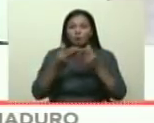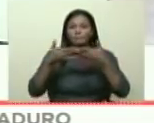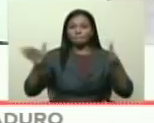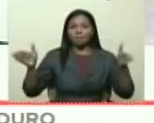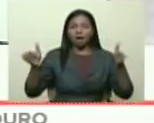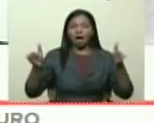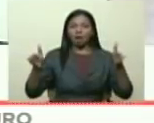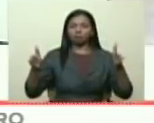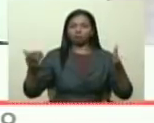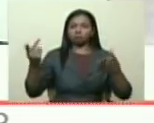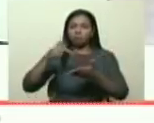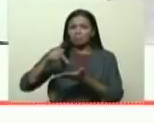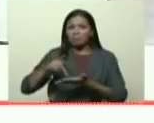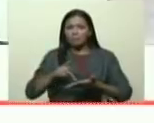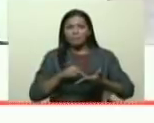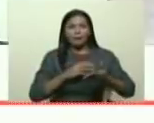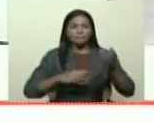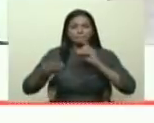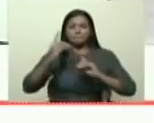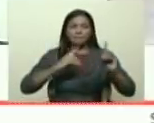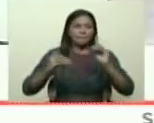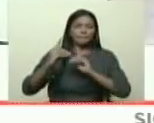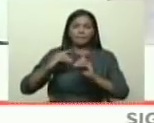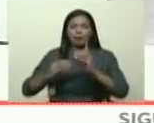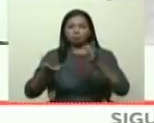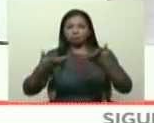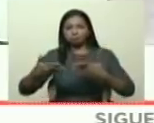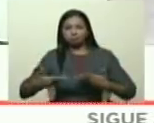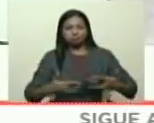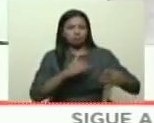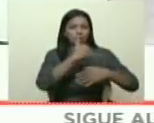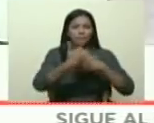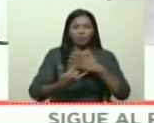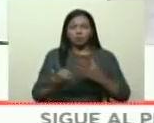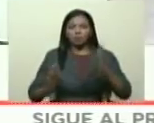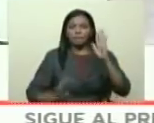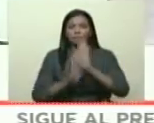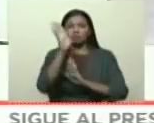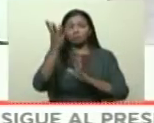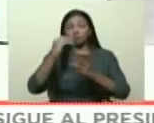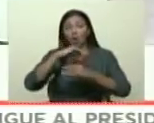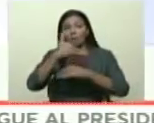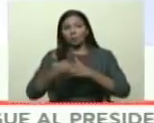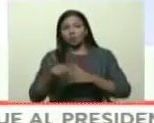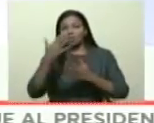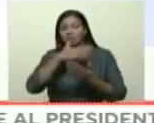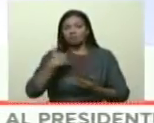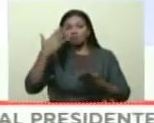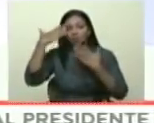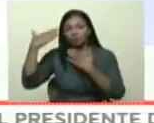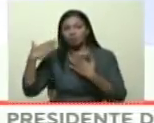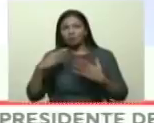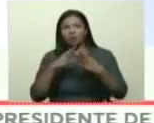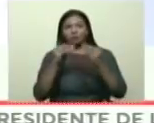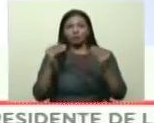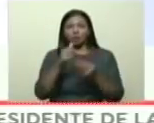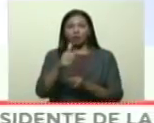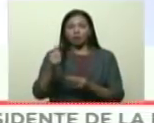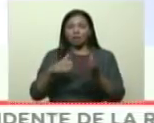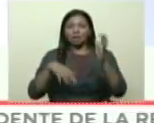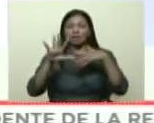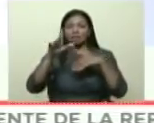abiertas para deliberar, para recibir proyectos, para impulsar proyectos. Quiero saludarlos a todos. Hay